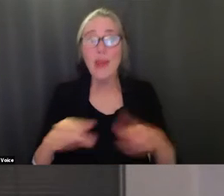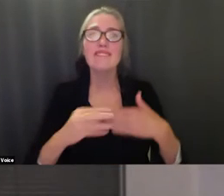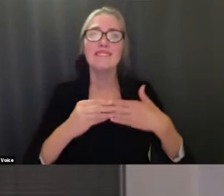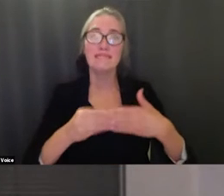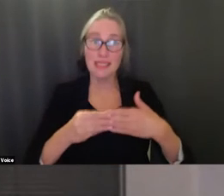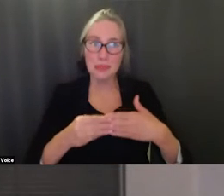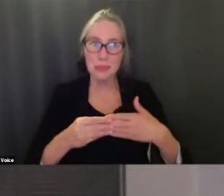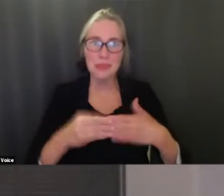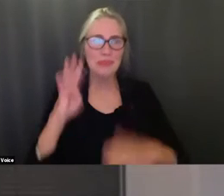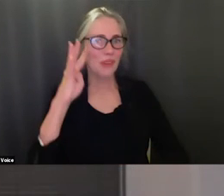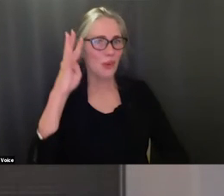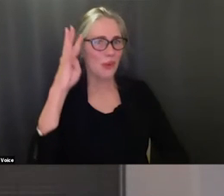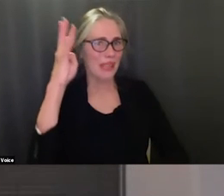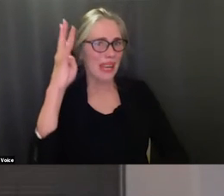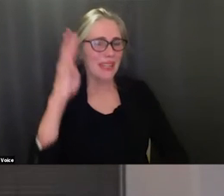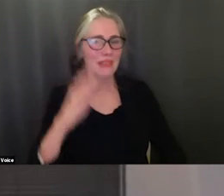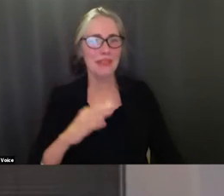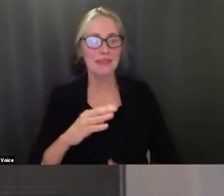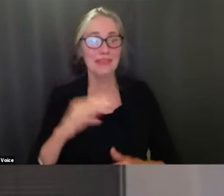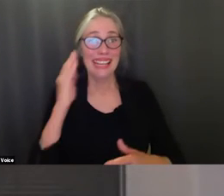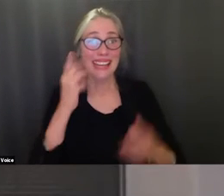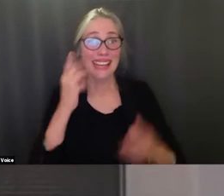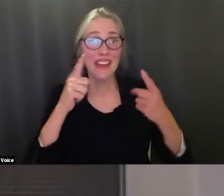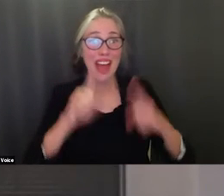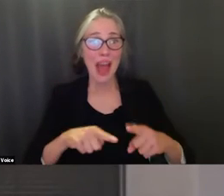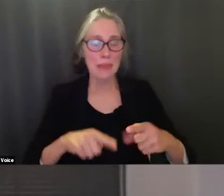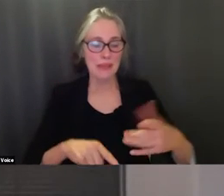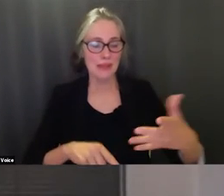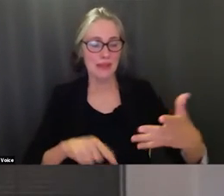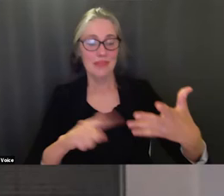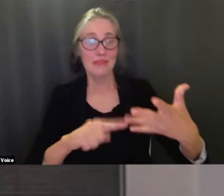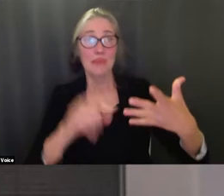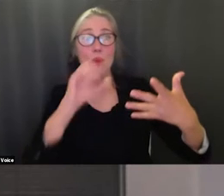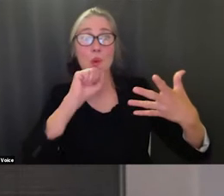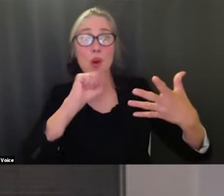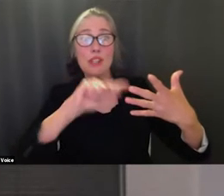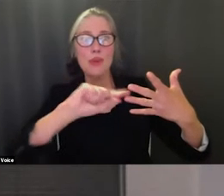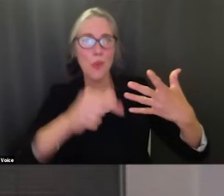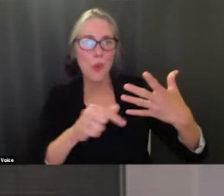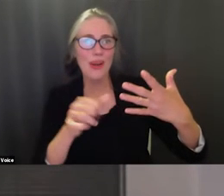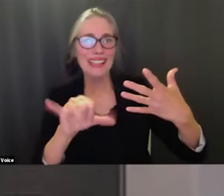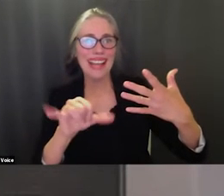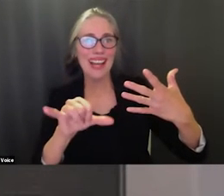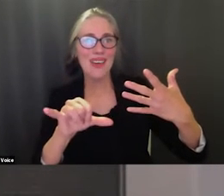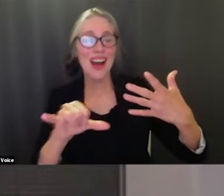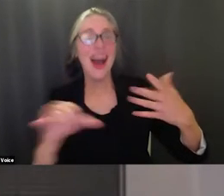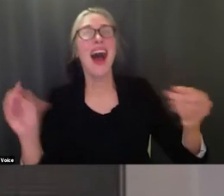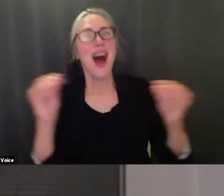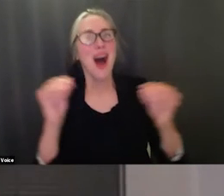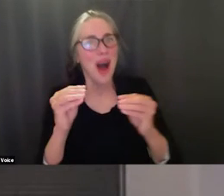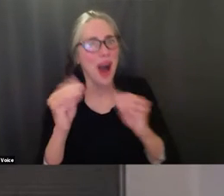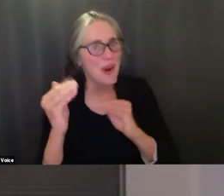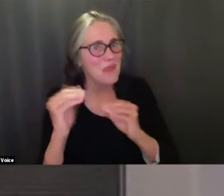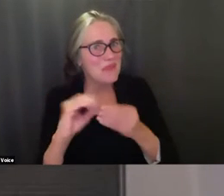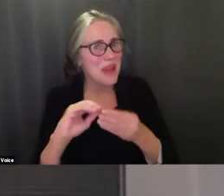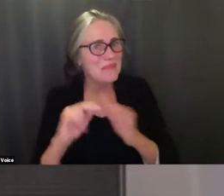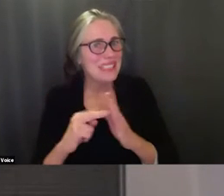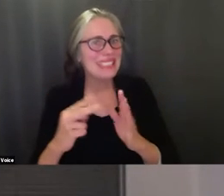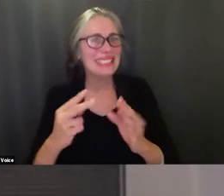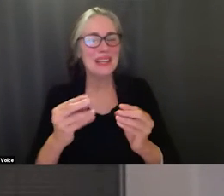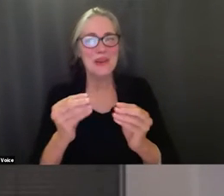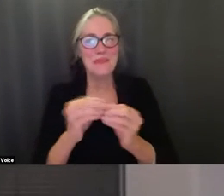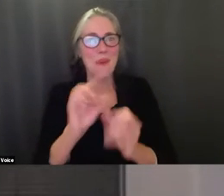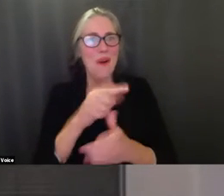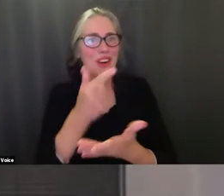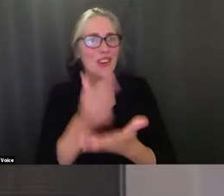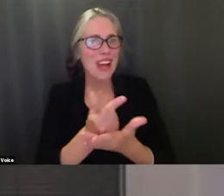y tan flexibles como hasta el momento. Y si llegamos al amarillo, espero que esto significa que las graduaciones puedan ser un poquito más